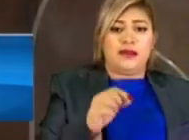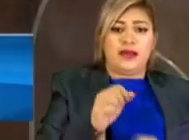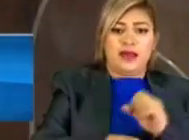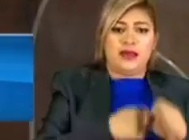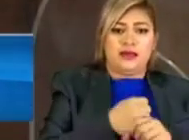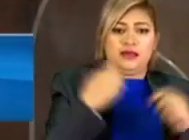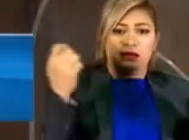En este mes de enero